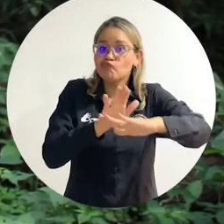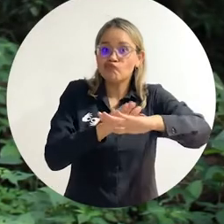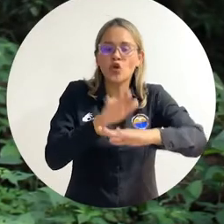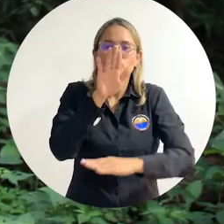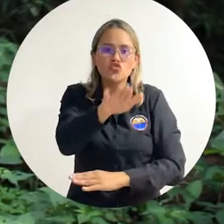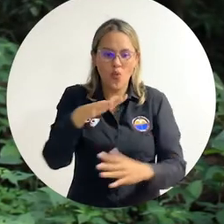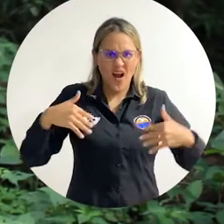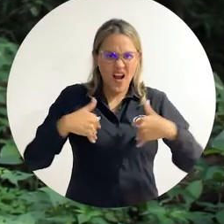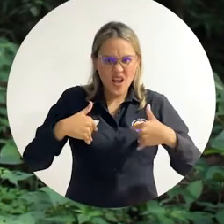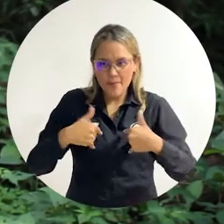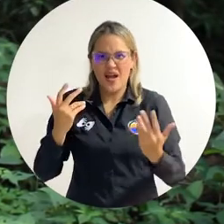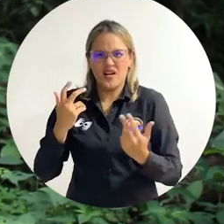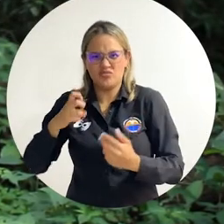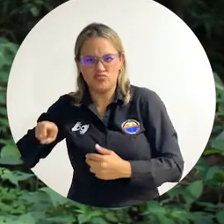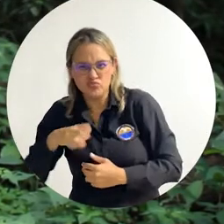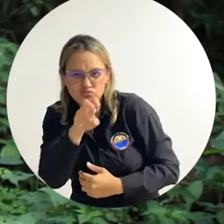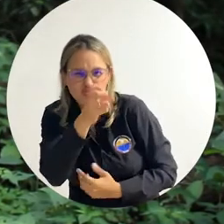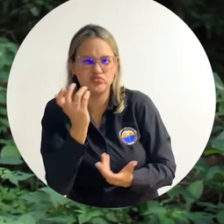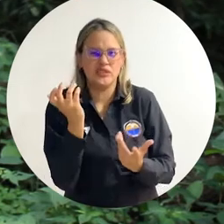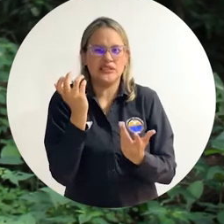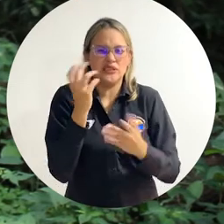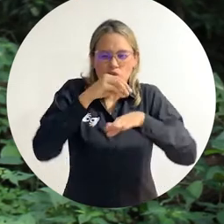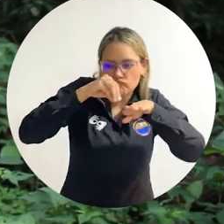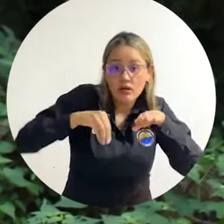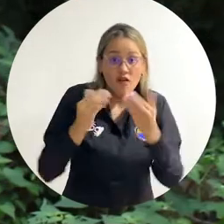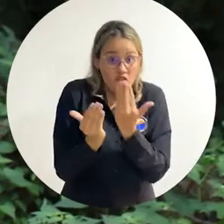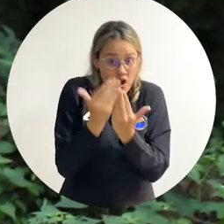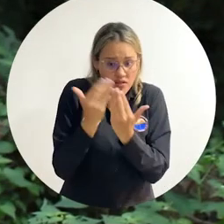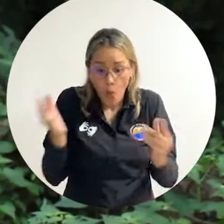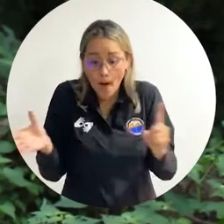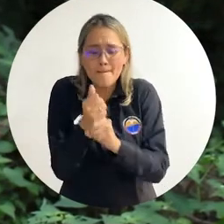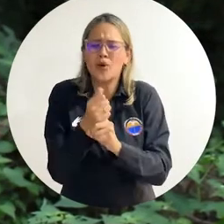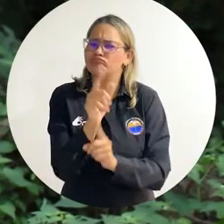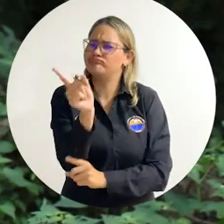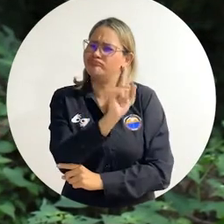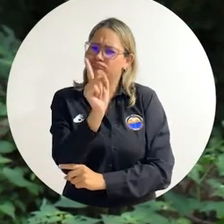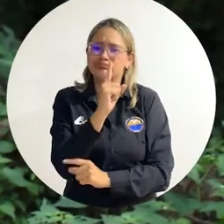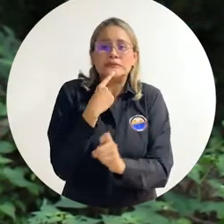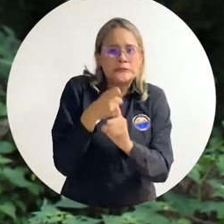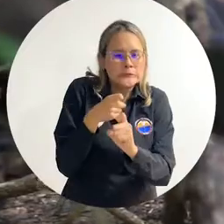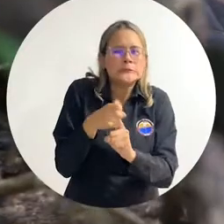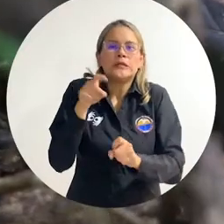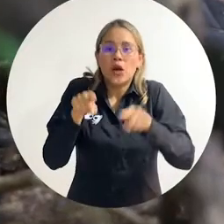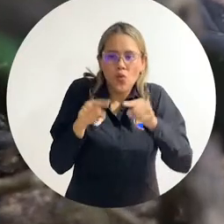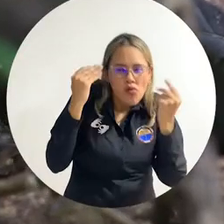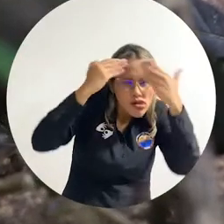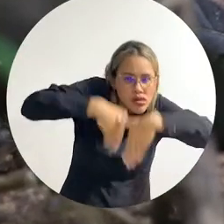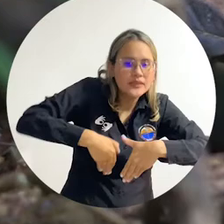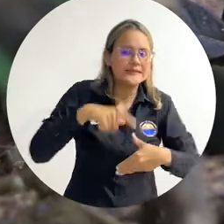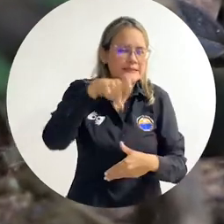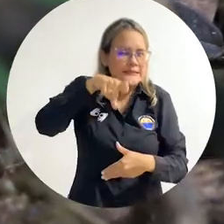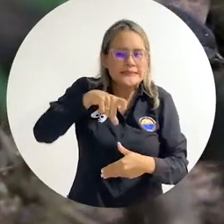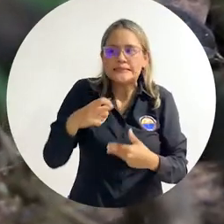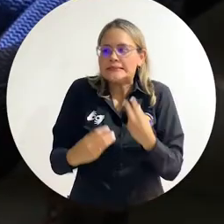fauna, son realmente animales muy críticos. Eso quiere decir que no son, digamos, fáciles de observar, sino que muchas veces se encuentran ocultos.